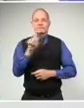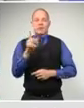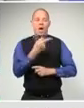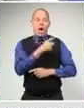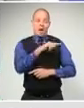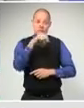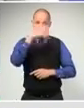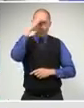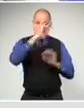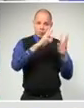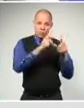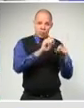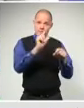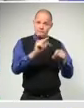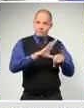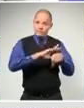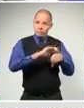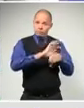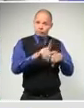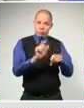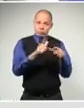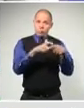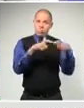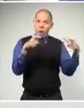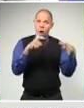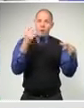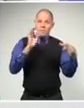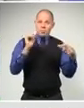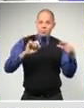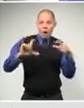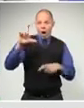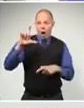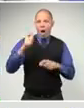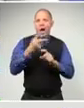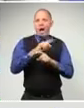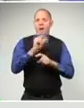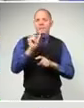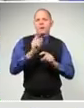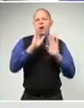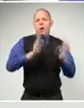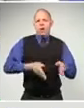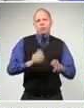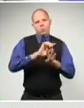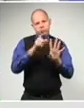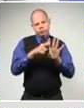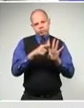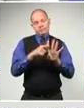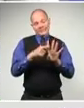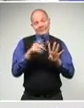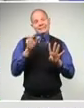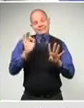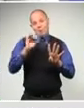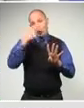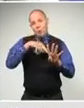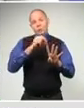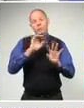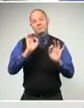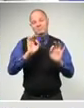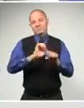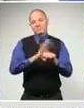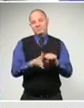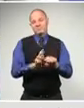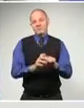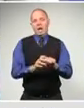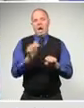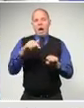más alta de confirmados en una jornada y lamentablemente 4 fallecidos como consecuencia de la enfermedad. Cifras que ponen en tensión